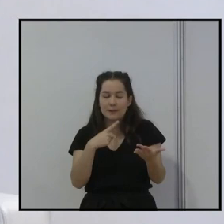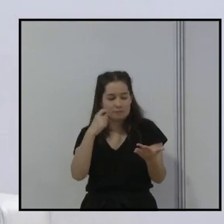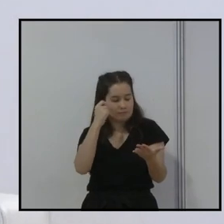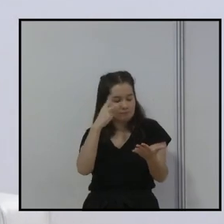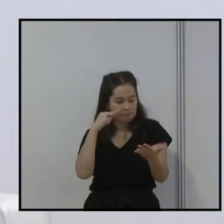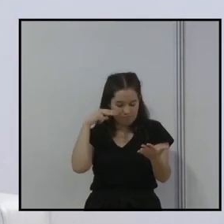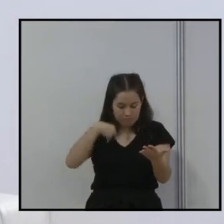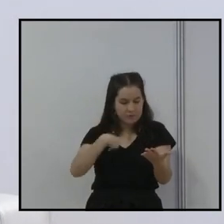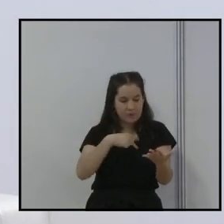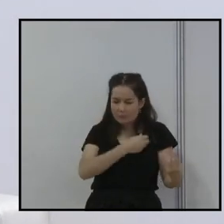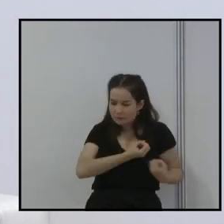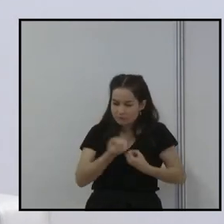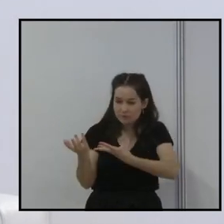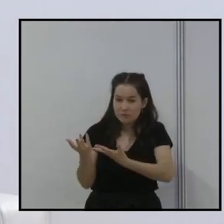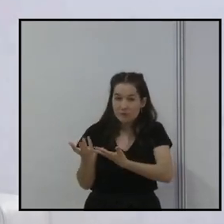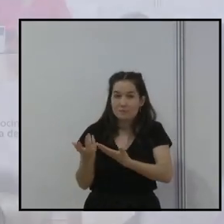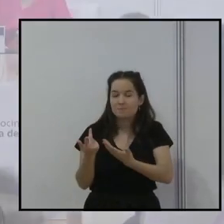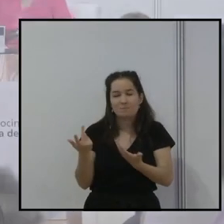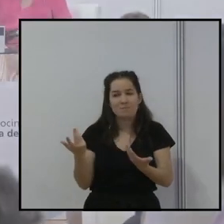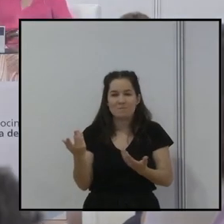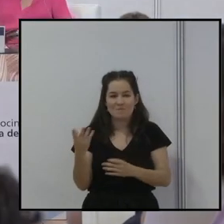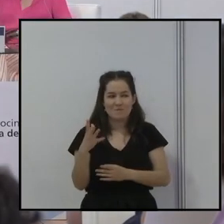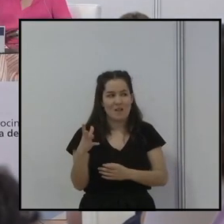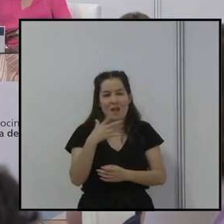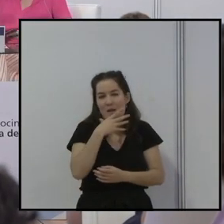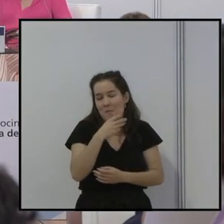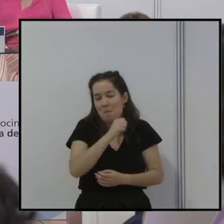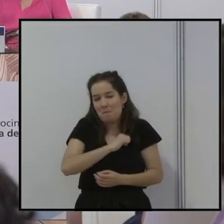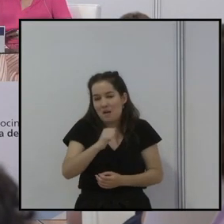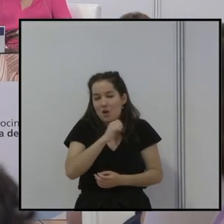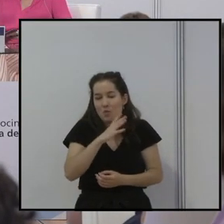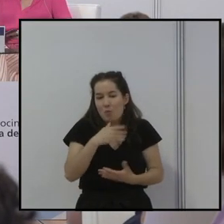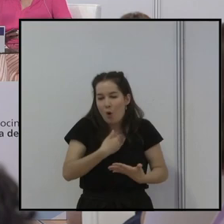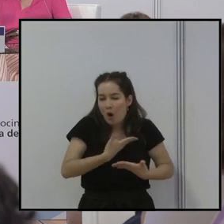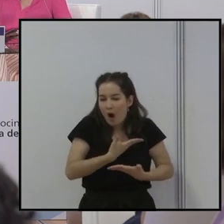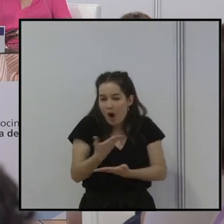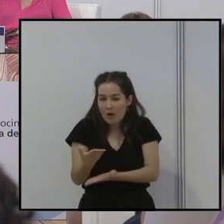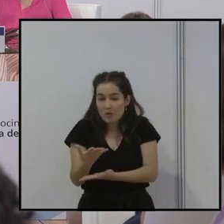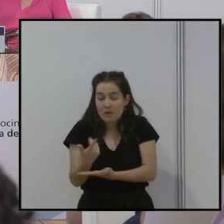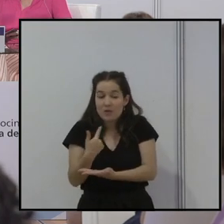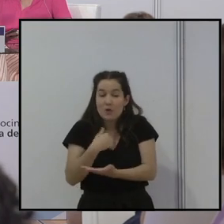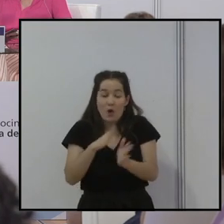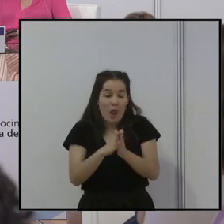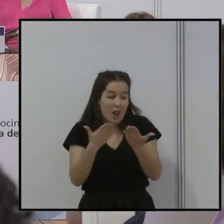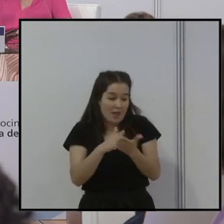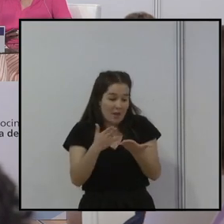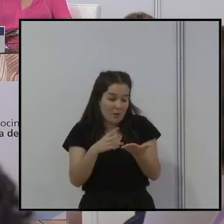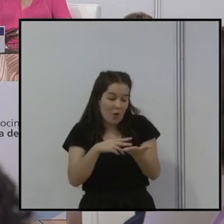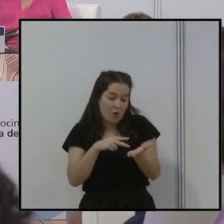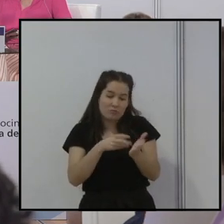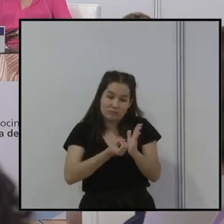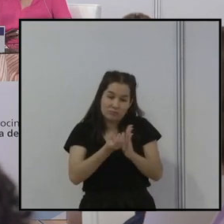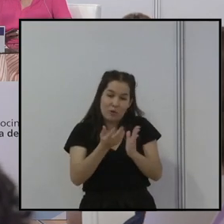que le está viniendo muy bien. Sí, es bonito porque la sensación que tienes es que ayuda en varias capas. O sea, no me gusta hablar a mí del libro porque parece que estoy intentando vender